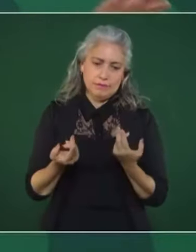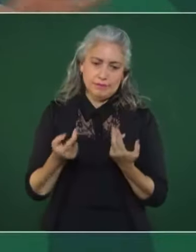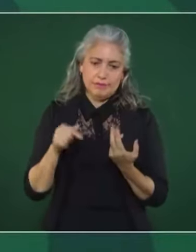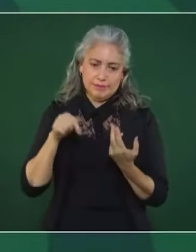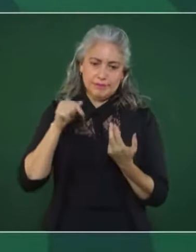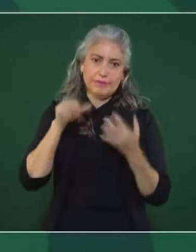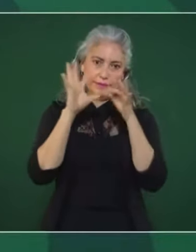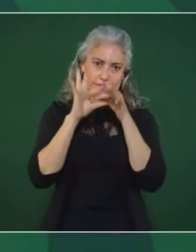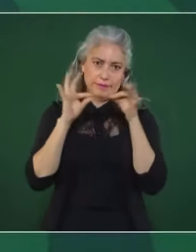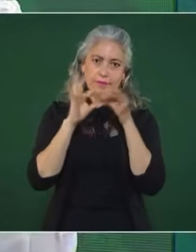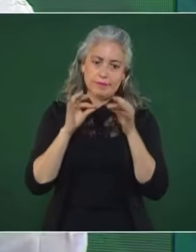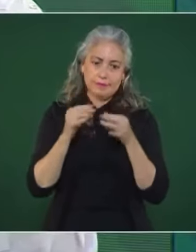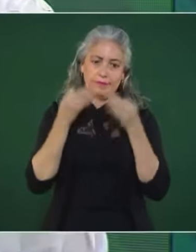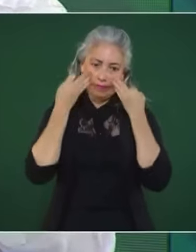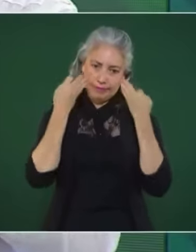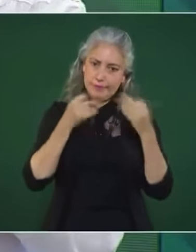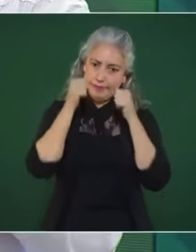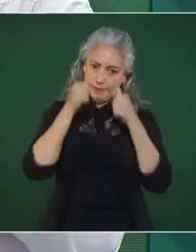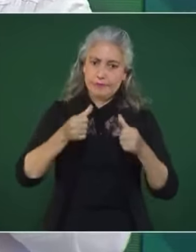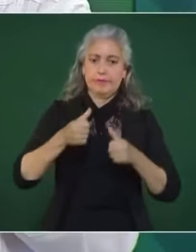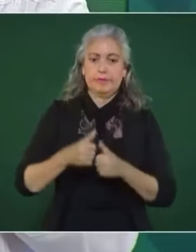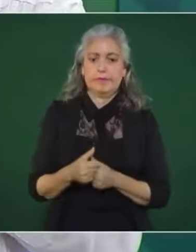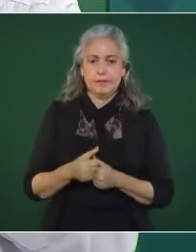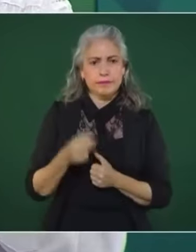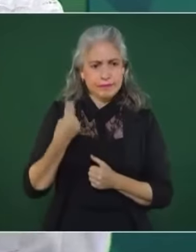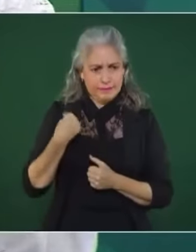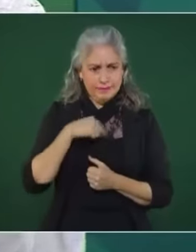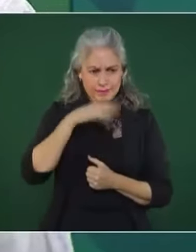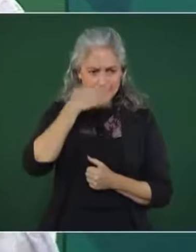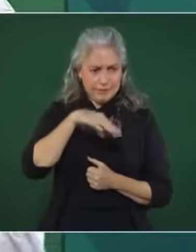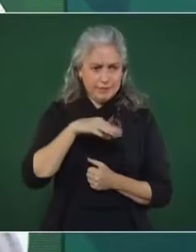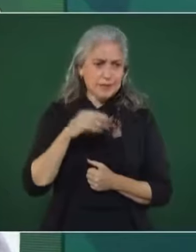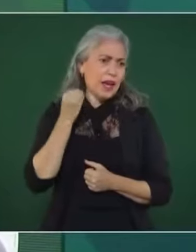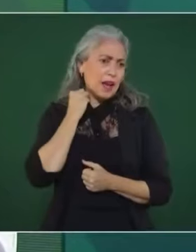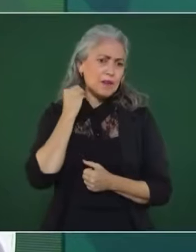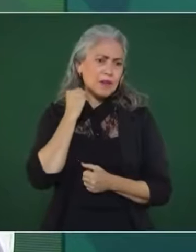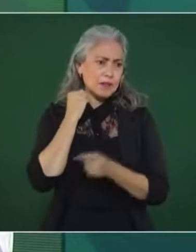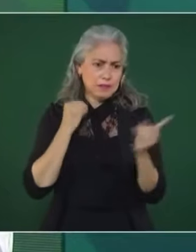que no querían los abogados que tratáramos esto.